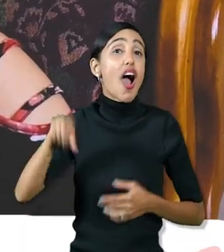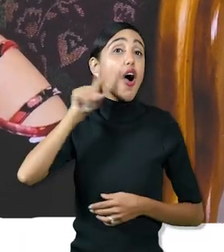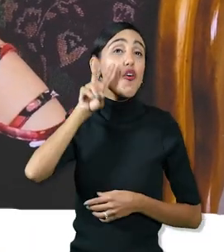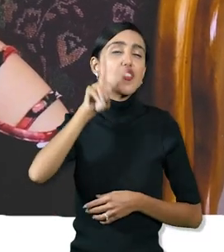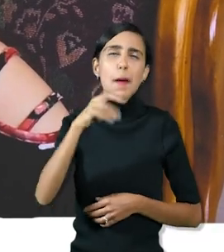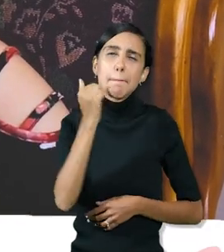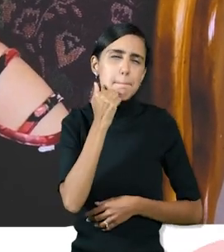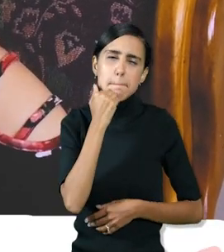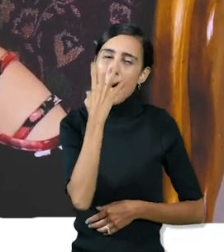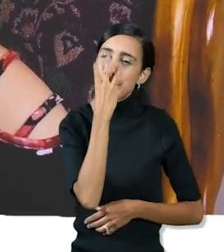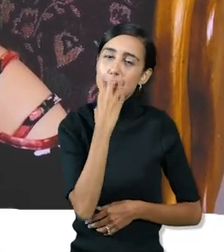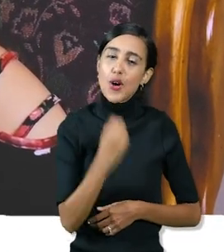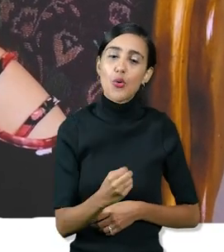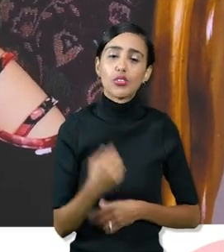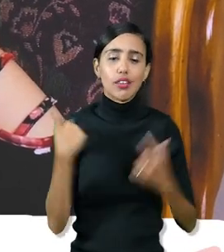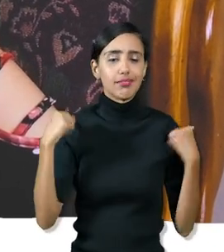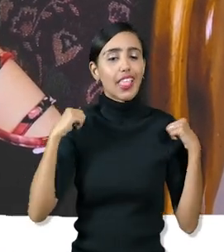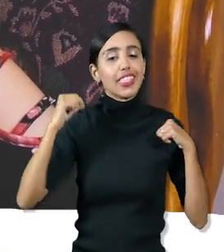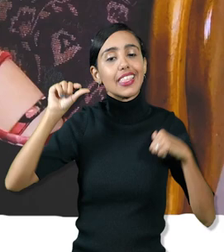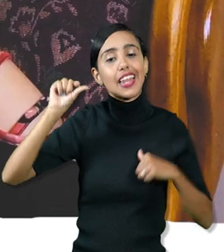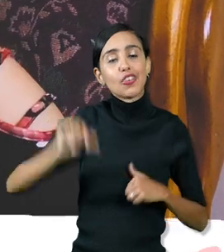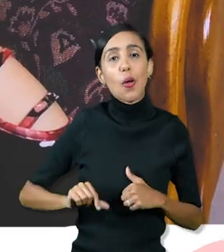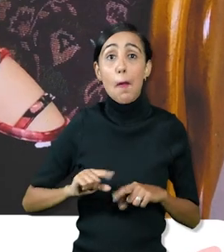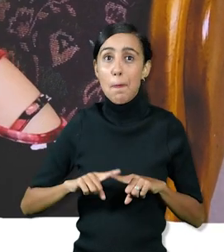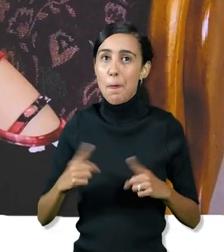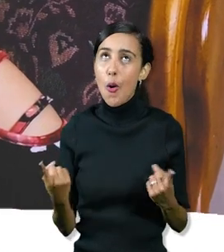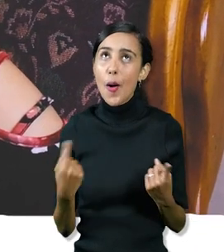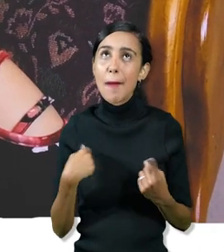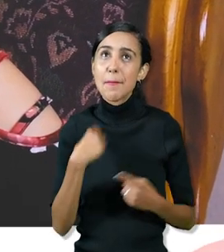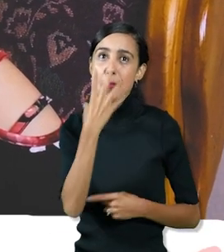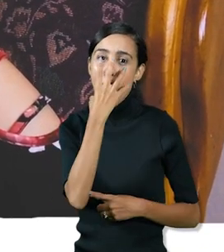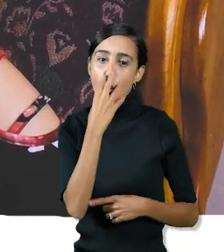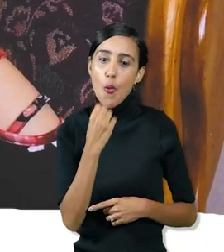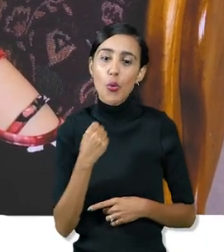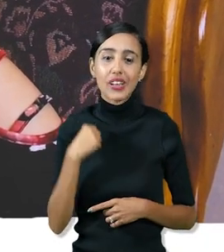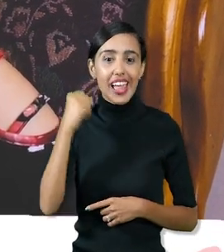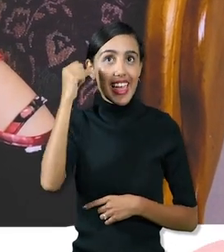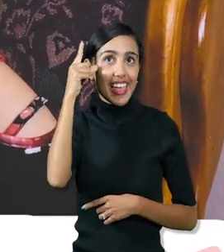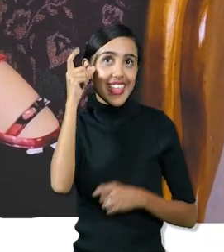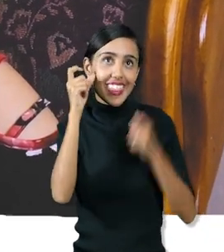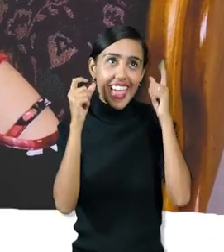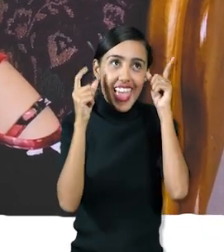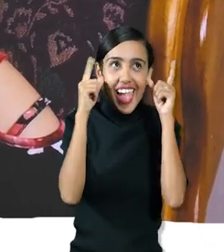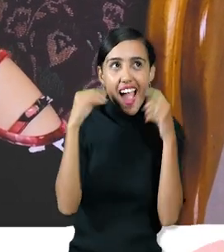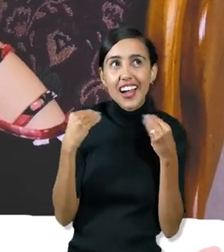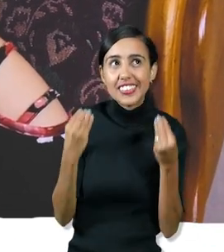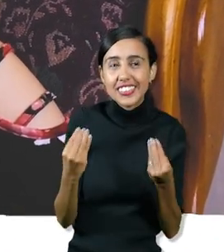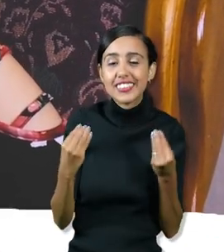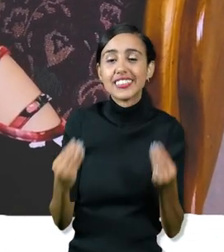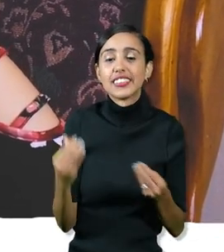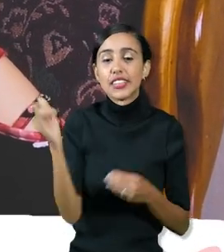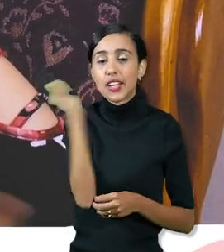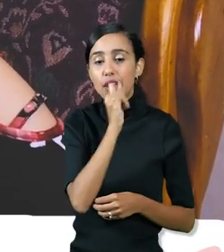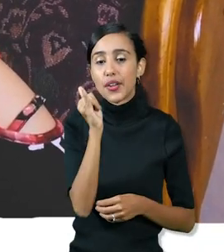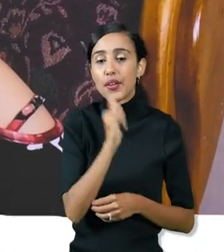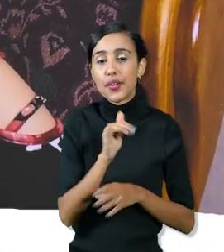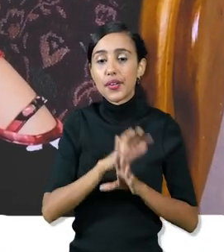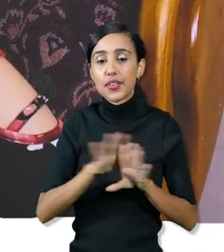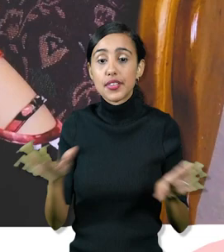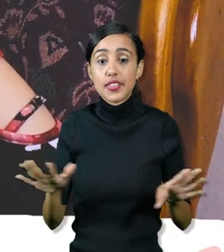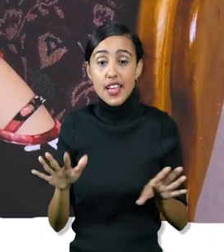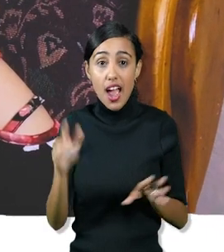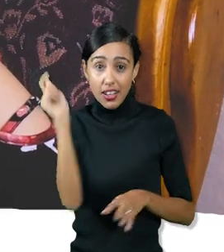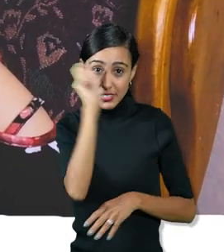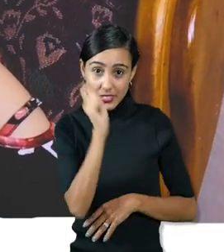que más me gusta hacer es dirigir, porque me gusta aportar mis ideas a la hora de grabar y cuando ya el corto